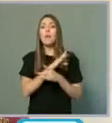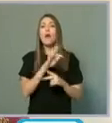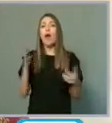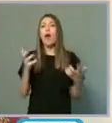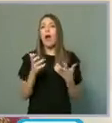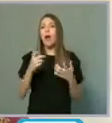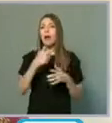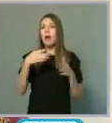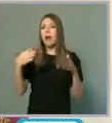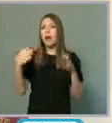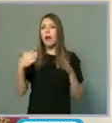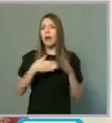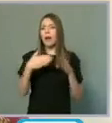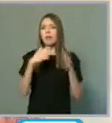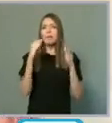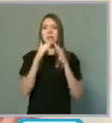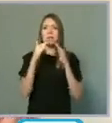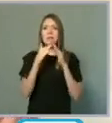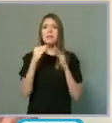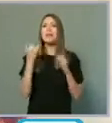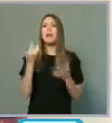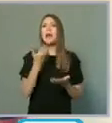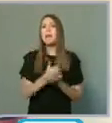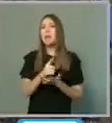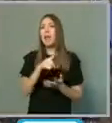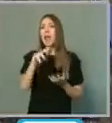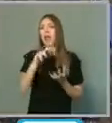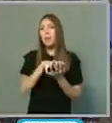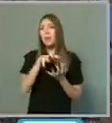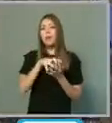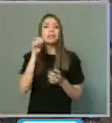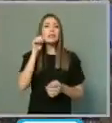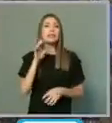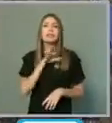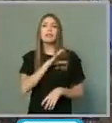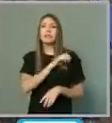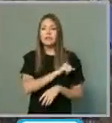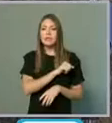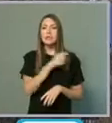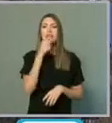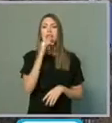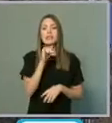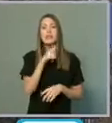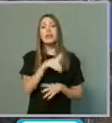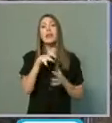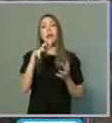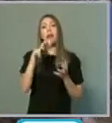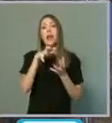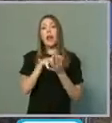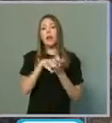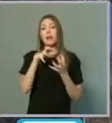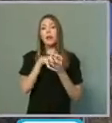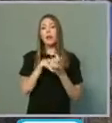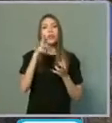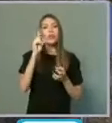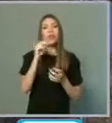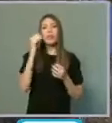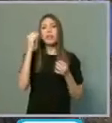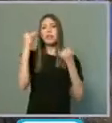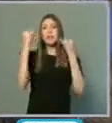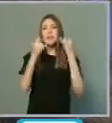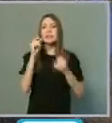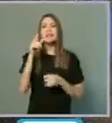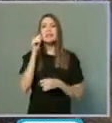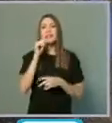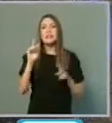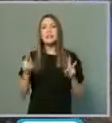algo diferente, pero que una hamburguesa siempre les va a fascinar. Así es, Cintia, pero cabe aclarar, hamburguesa, señor, señora, no se imagine de esas clásicas que nos